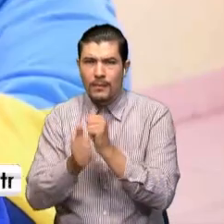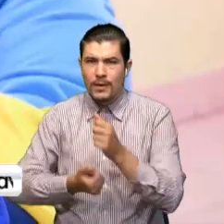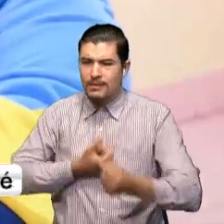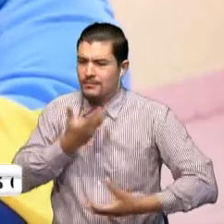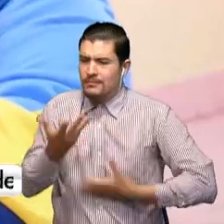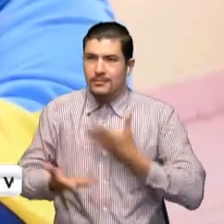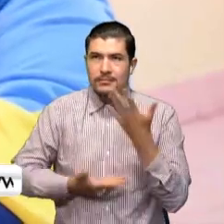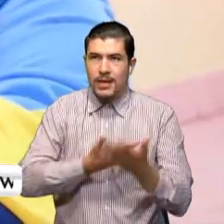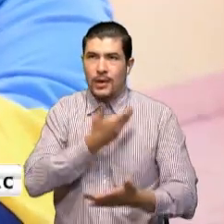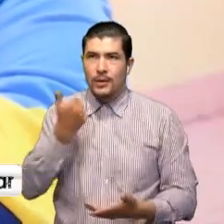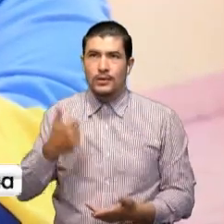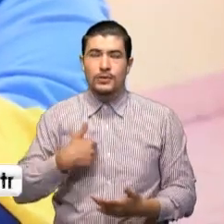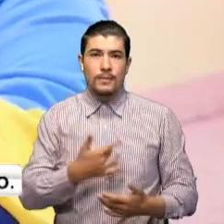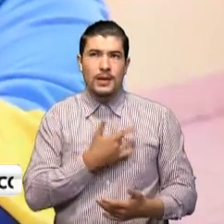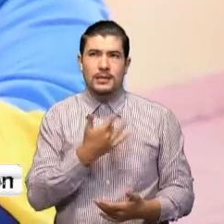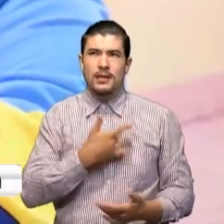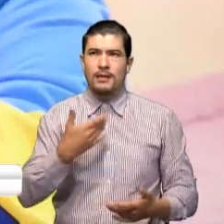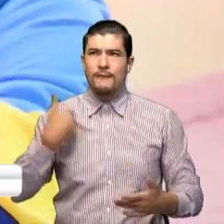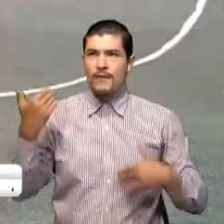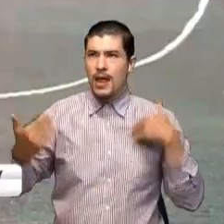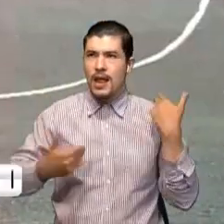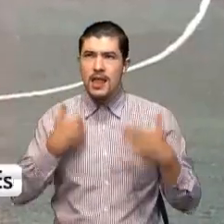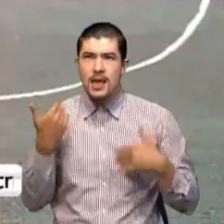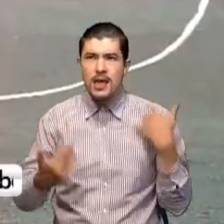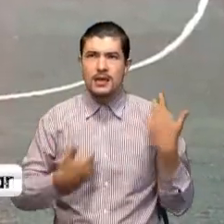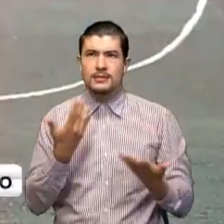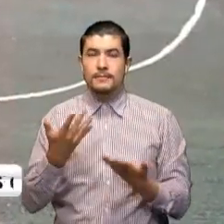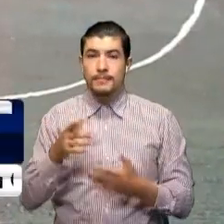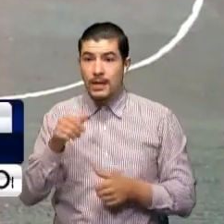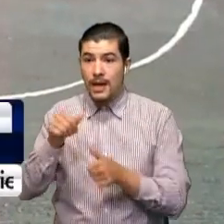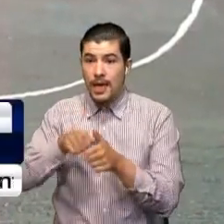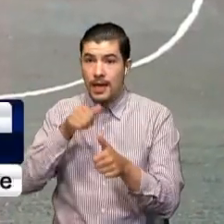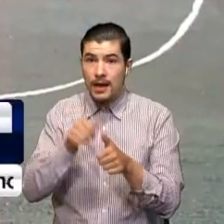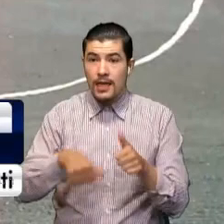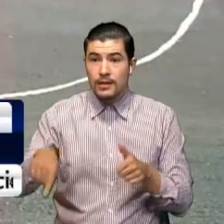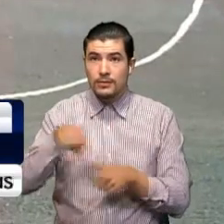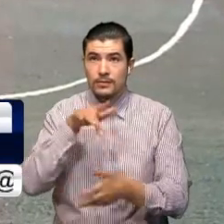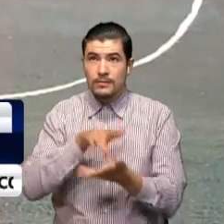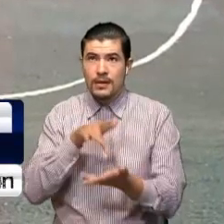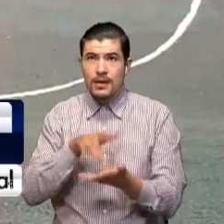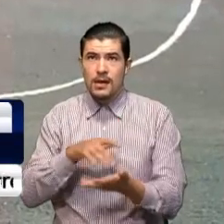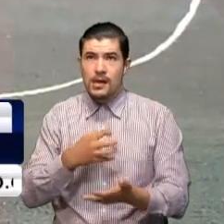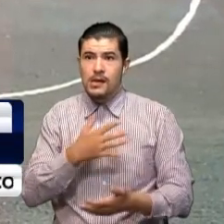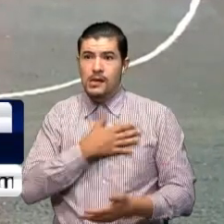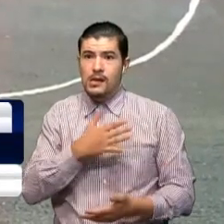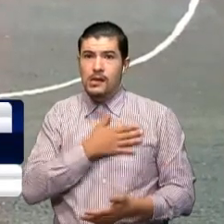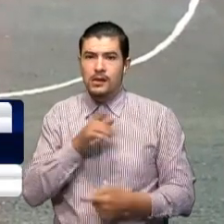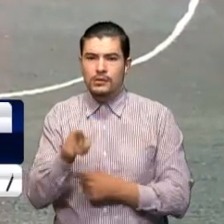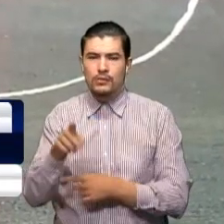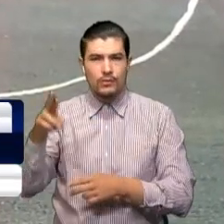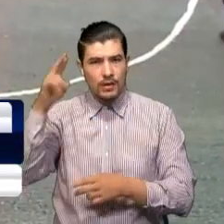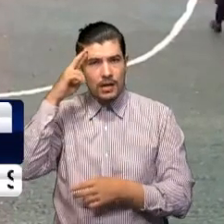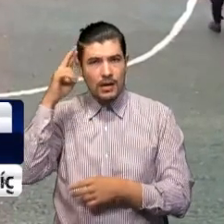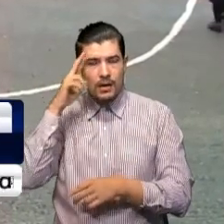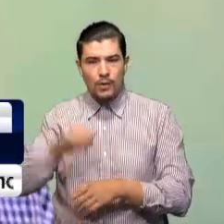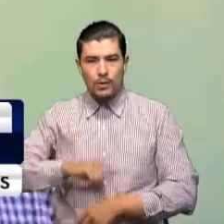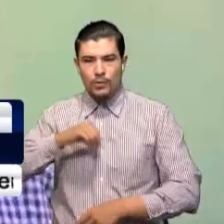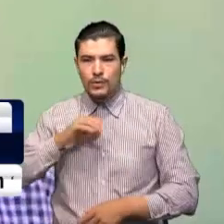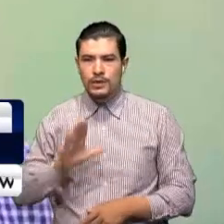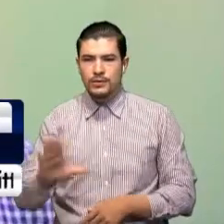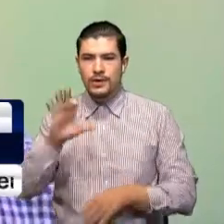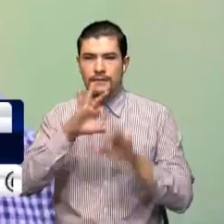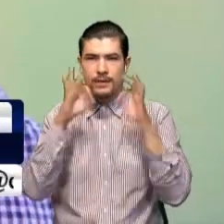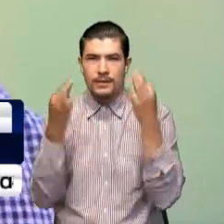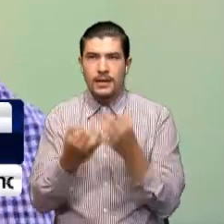sensaciones felicidad adrenalina cada competencia más allá de la adrenalina que vive es un motivo de orgullo para su familia